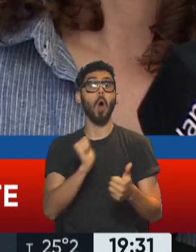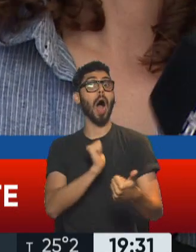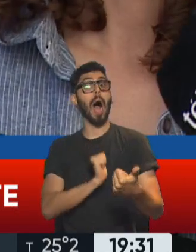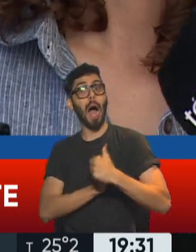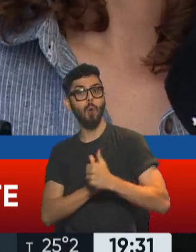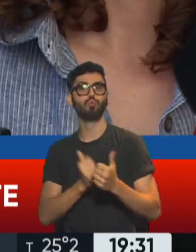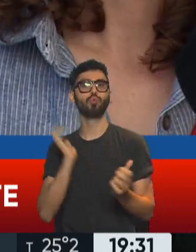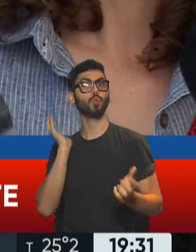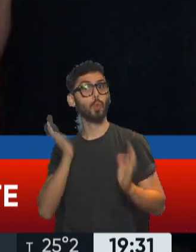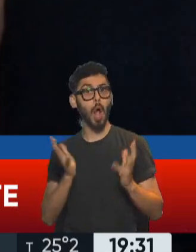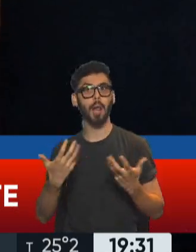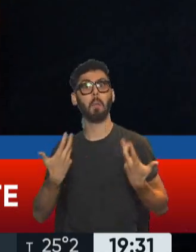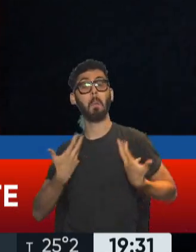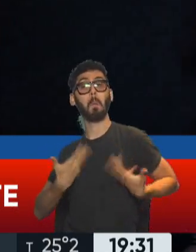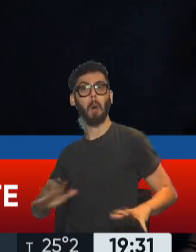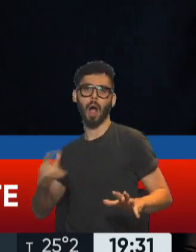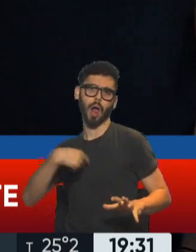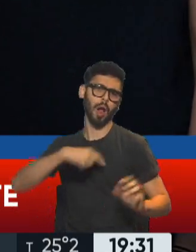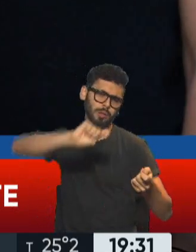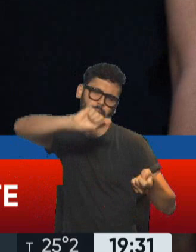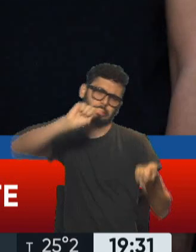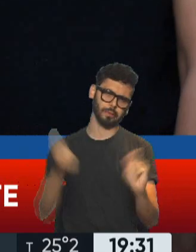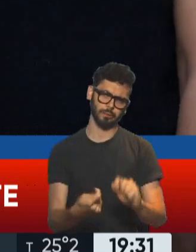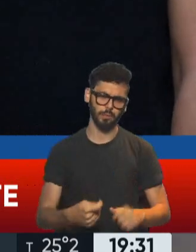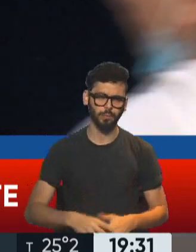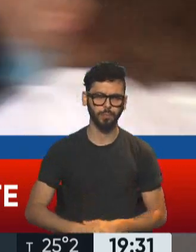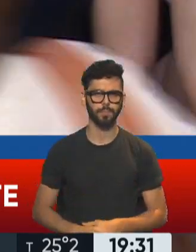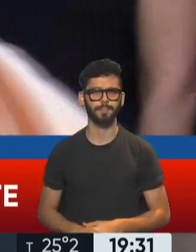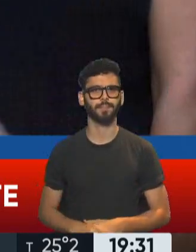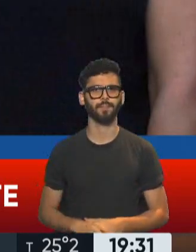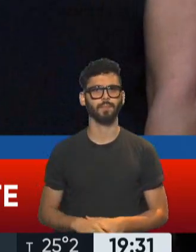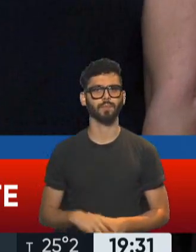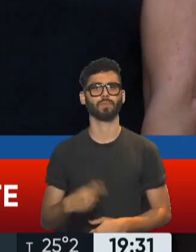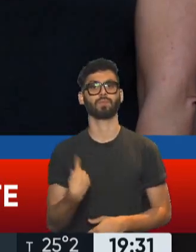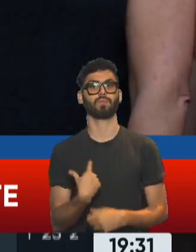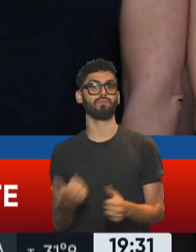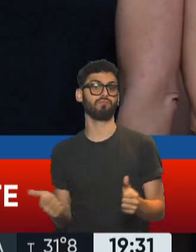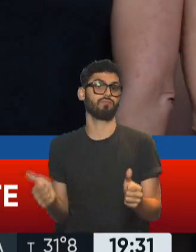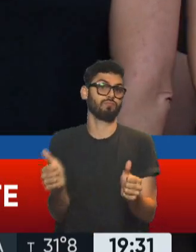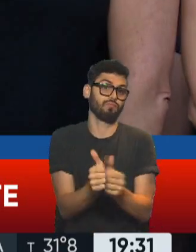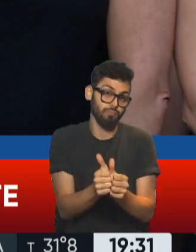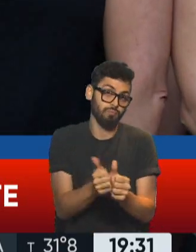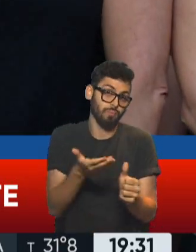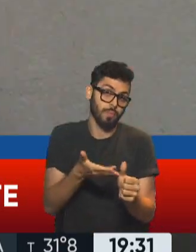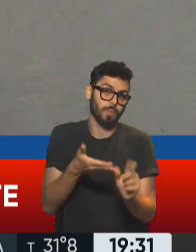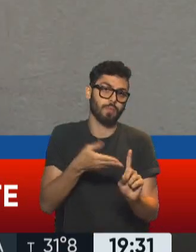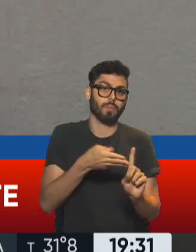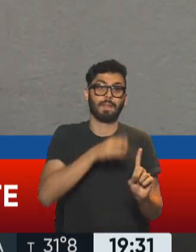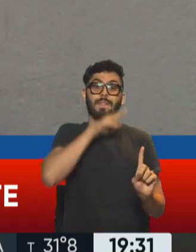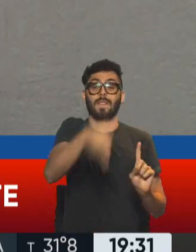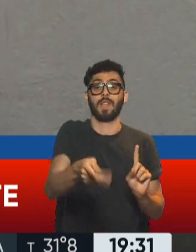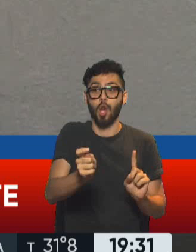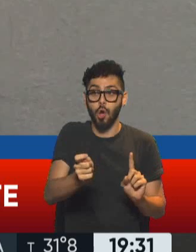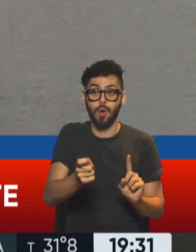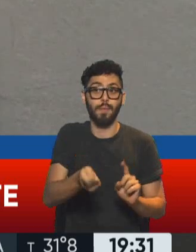la violencia y su impunidad. Vinimos a acompañarla en esta ocasión que se tiene que presentar a este juicio